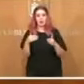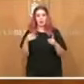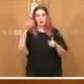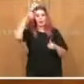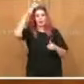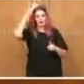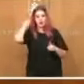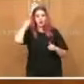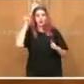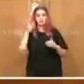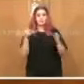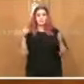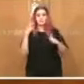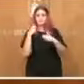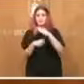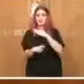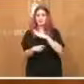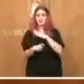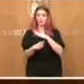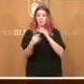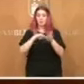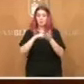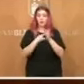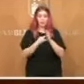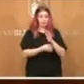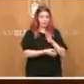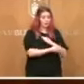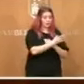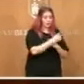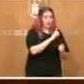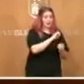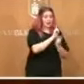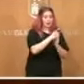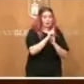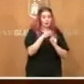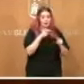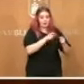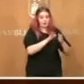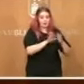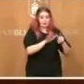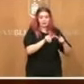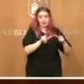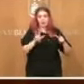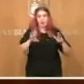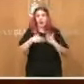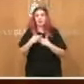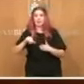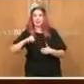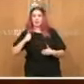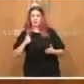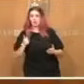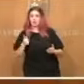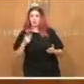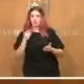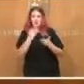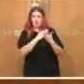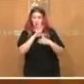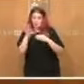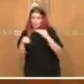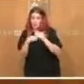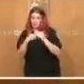metro, el proyecto original sufre modificaciones en cuanto a su trazado para llegar al hospital. ¿Se hicieron los estudios